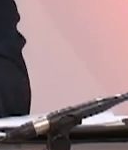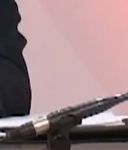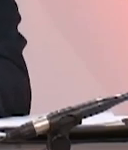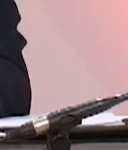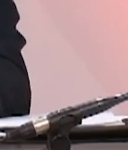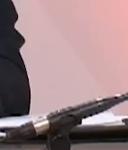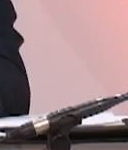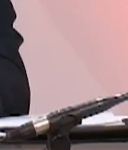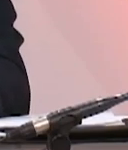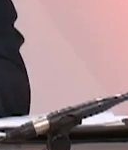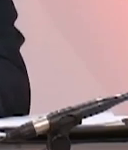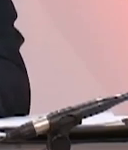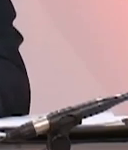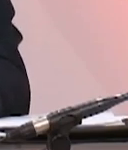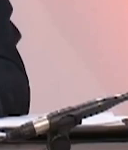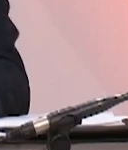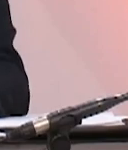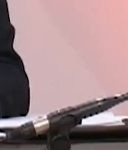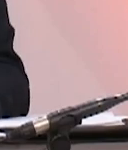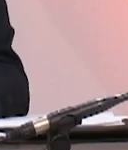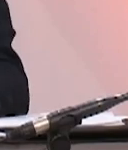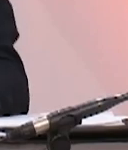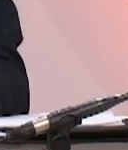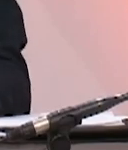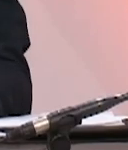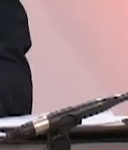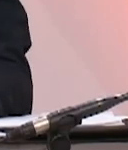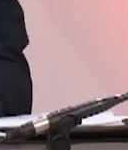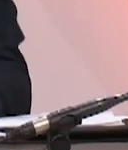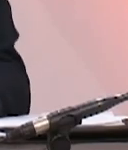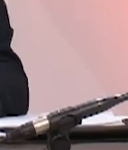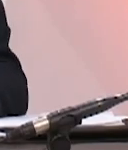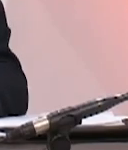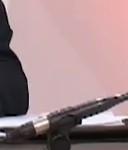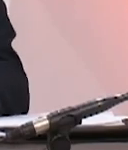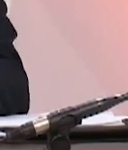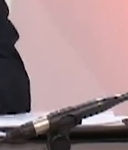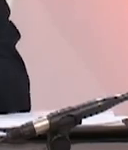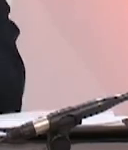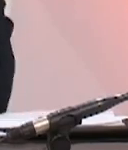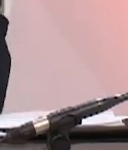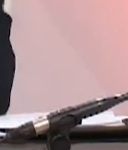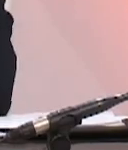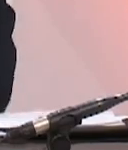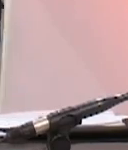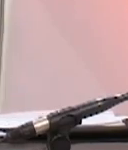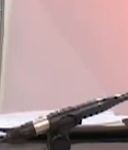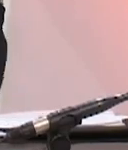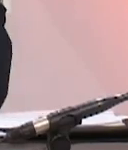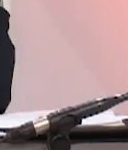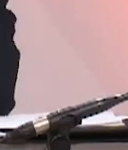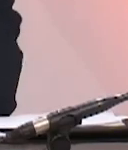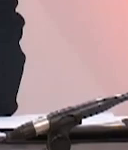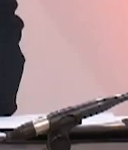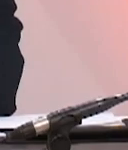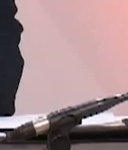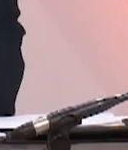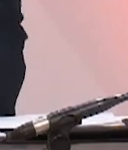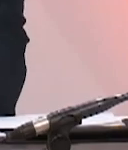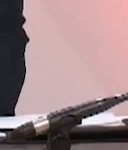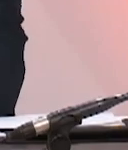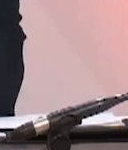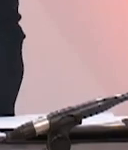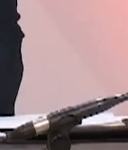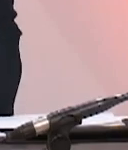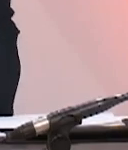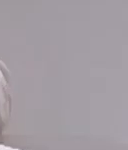por ejemplo con el tema de los depósitos en efectivo qué limitaciones o Qué beneficios hay en este minuto para para eso qué regulaciones existen al